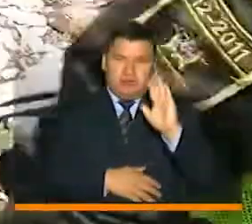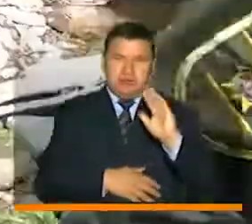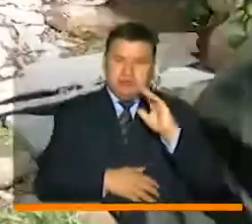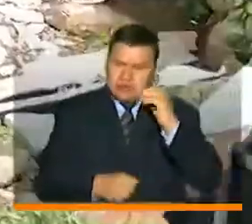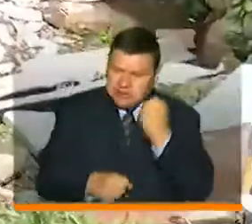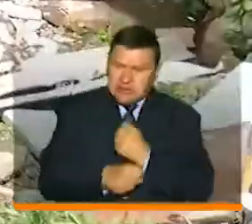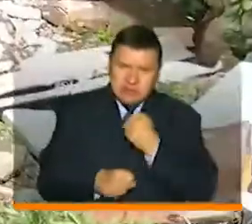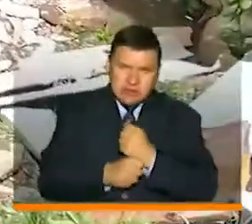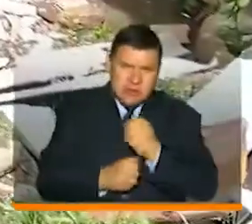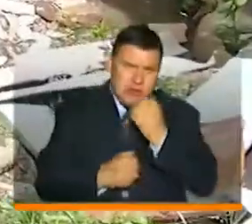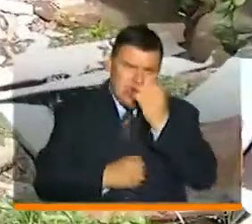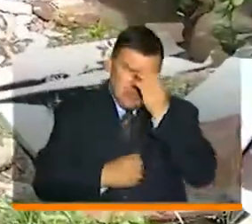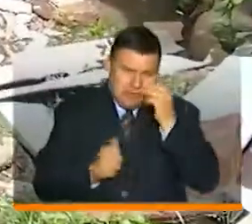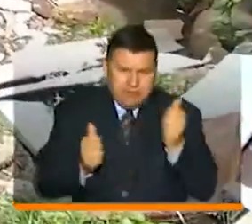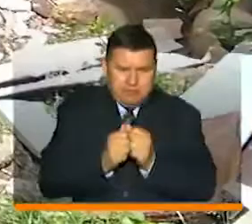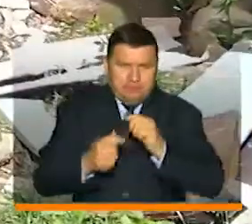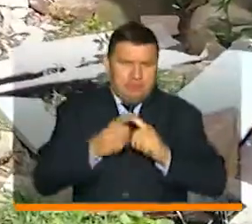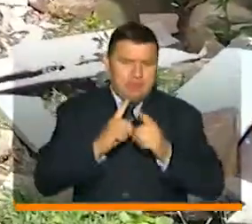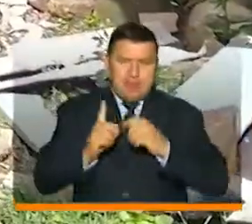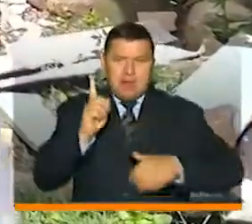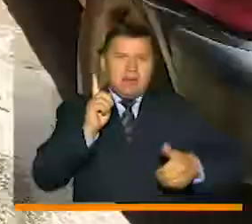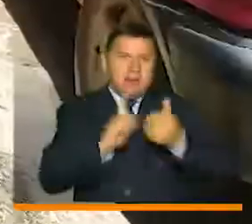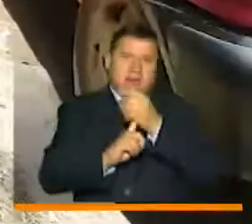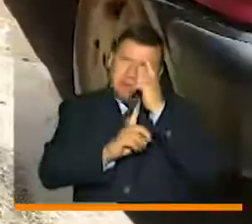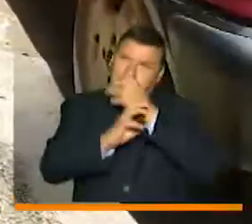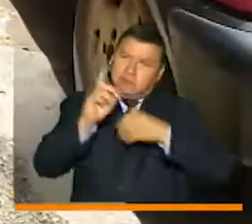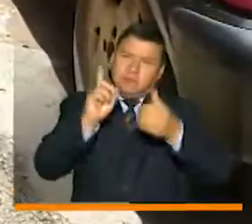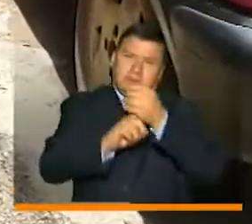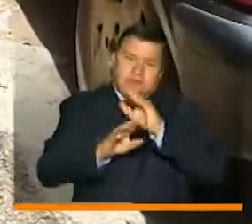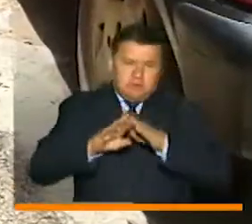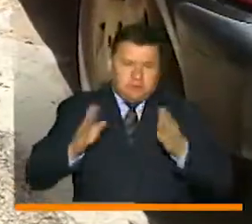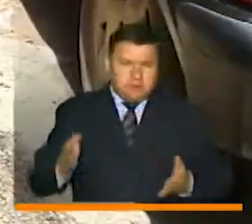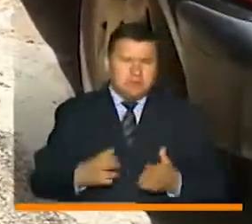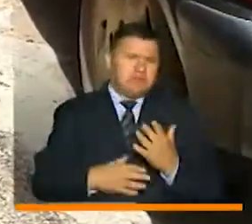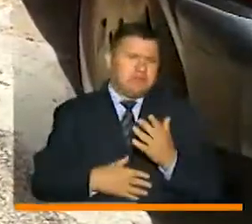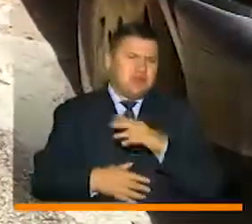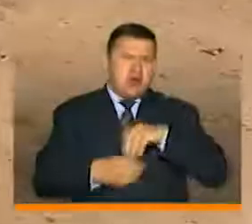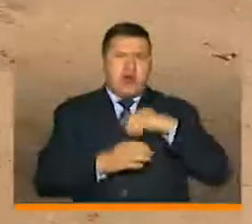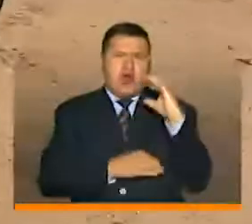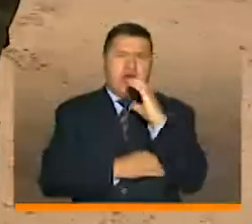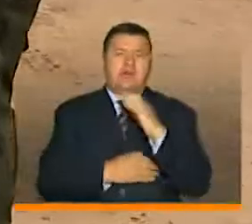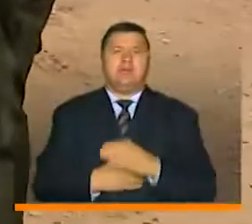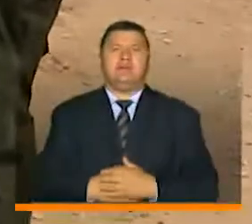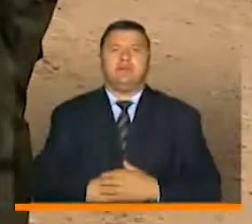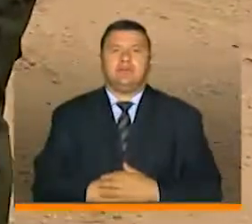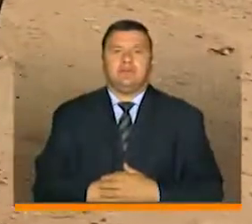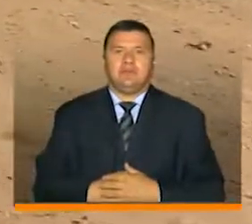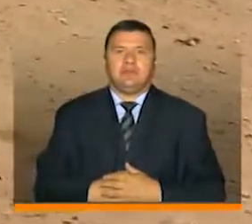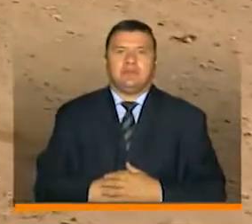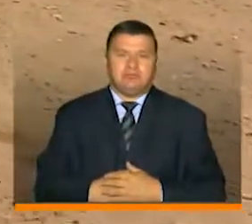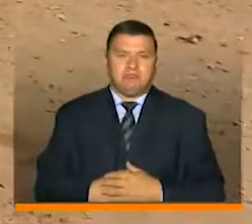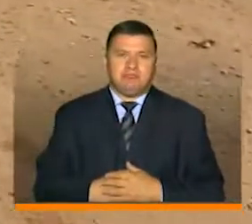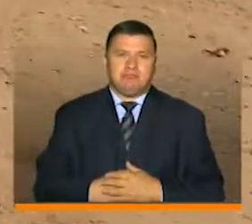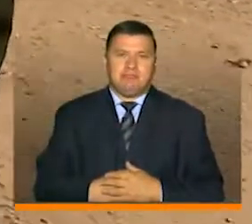a hombro con cientos de amigos, logró llevar esperanza a la mesa de miles de colombianos.